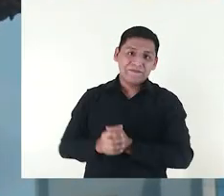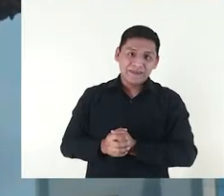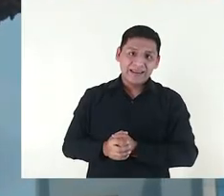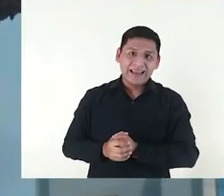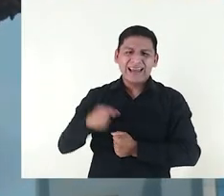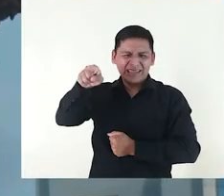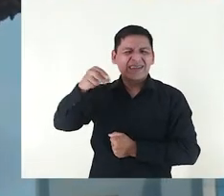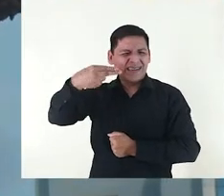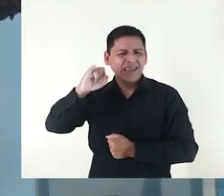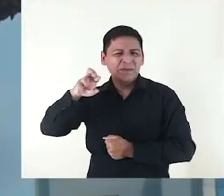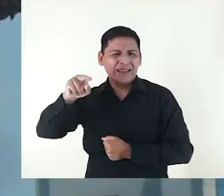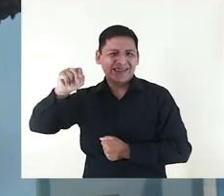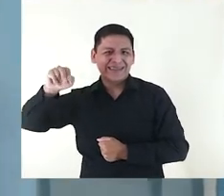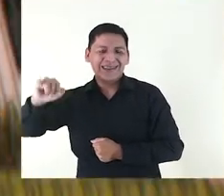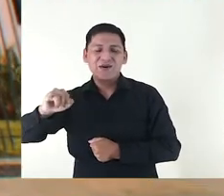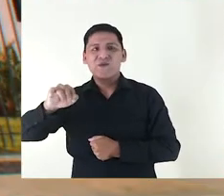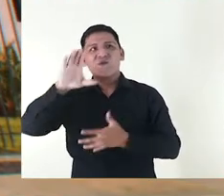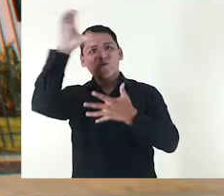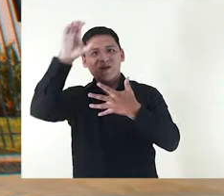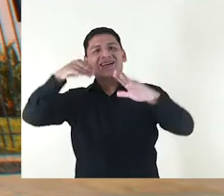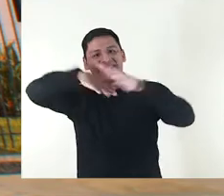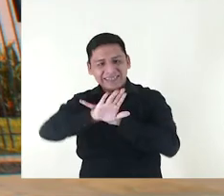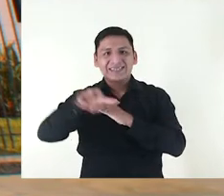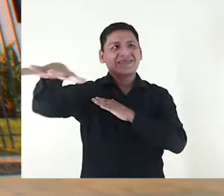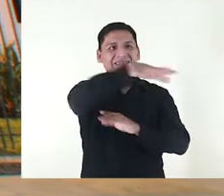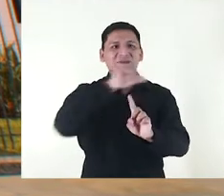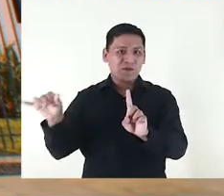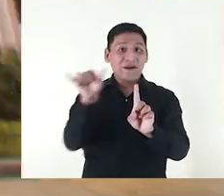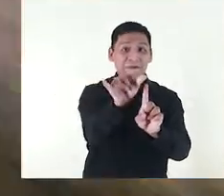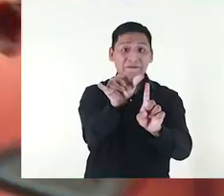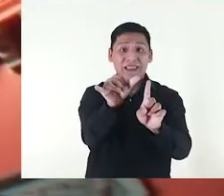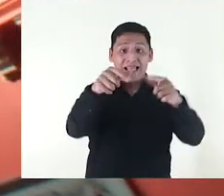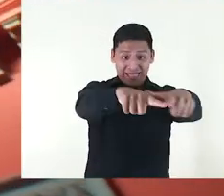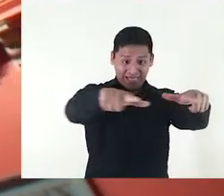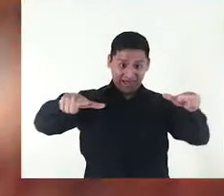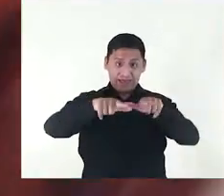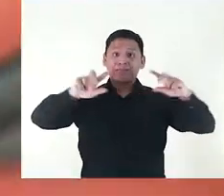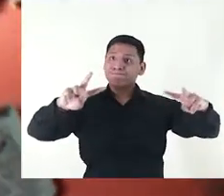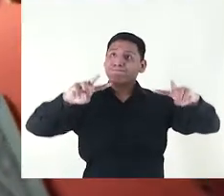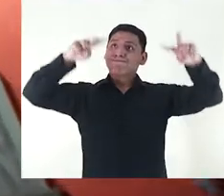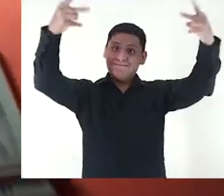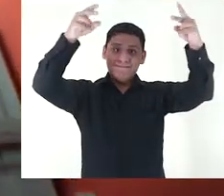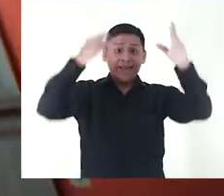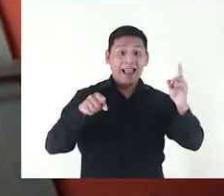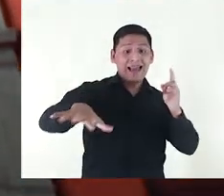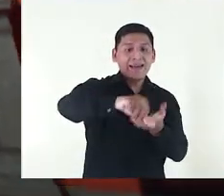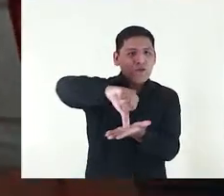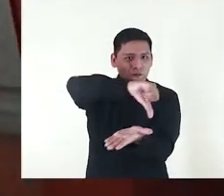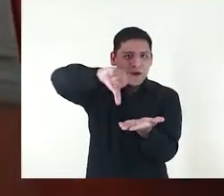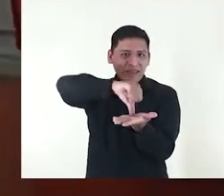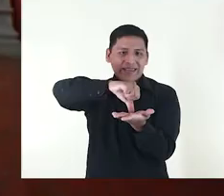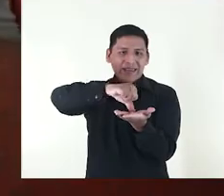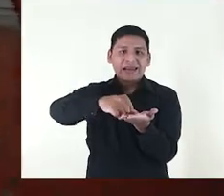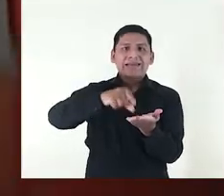esquina. Este detalle más bien hispanista es lo que distingue también el interior del inmueble. Por dentro, su patio central en segundo piso con